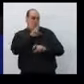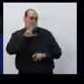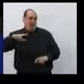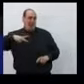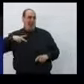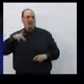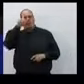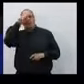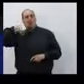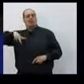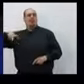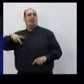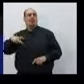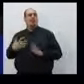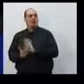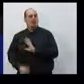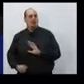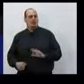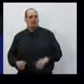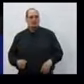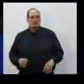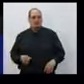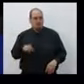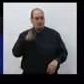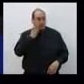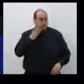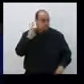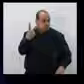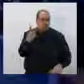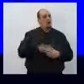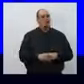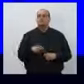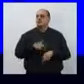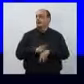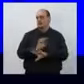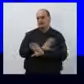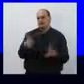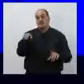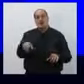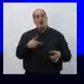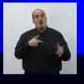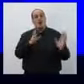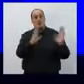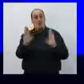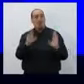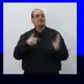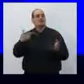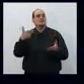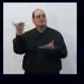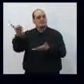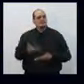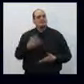saben que les pido terminemos con la hipocresía gracias en intercambios el candidato mauricio